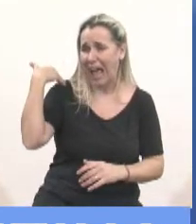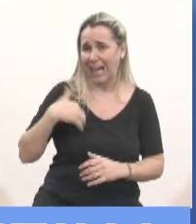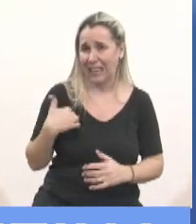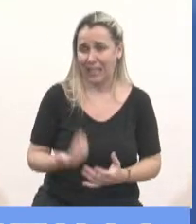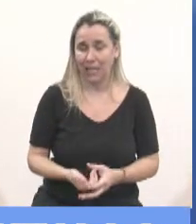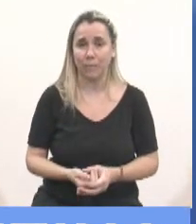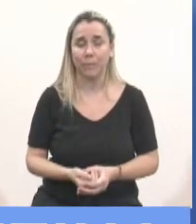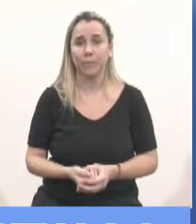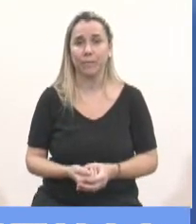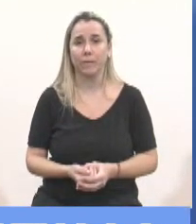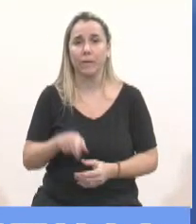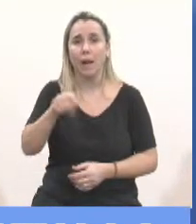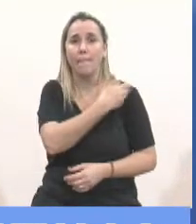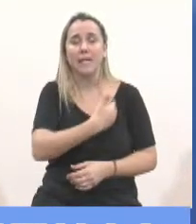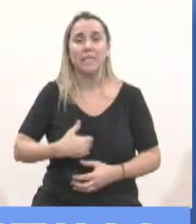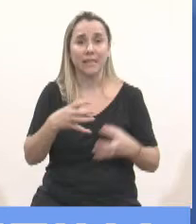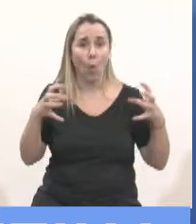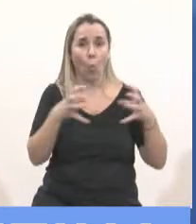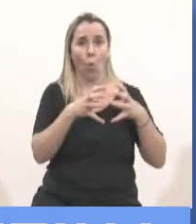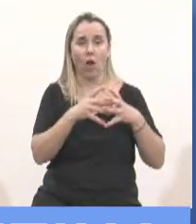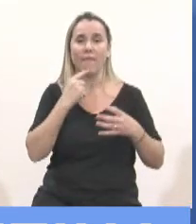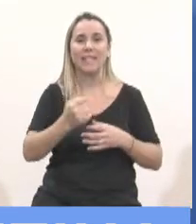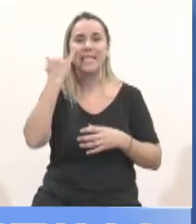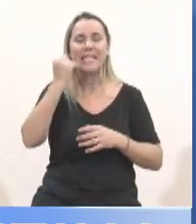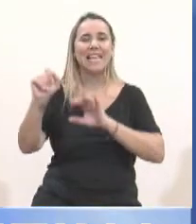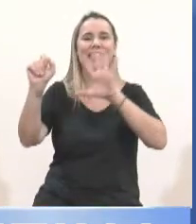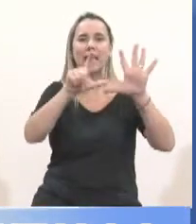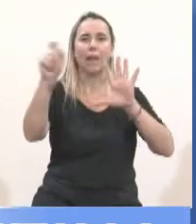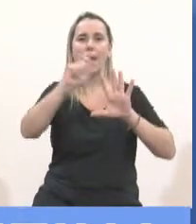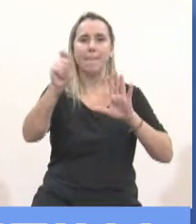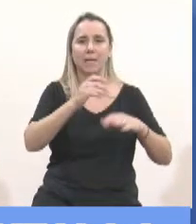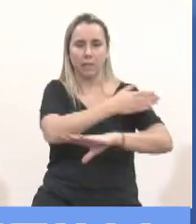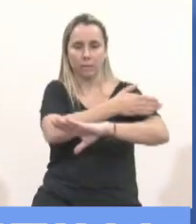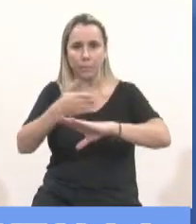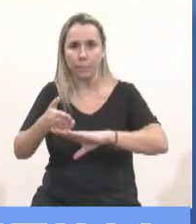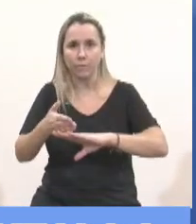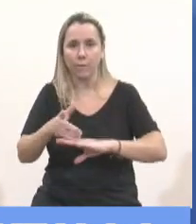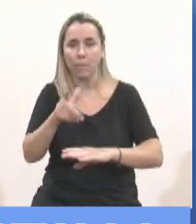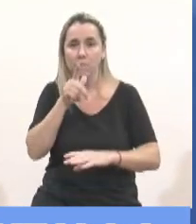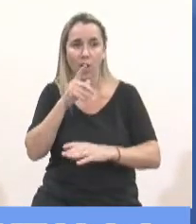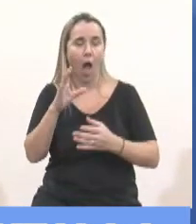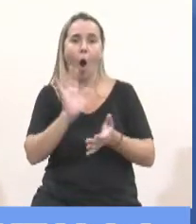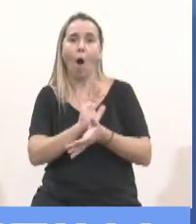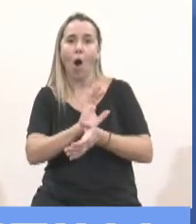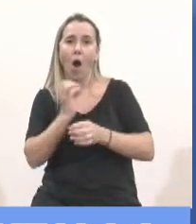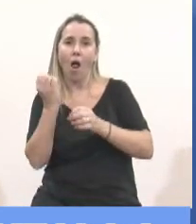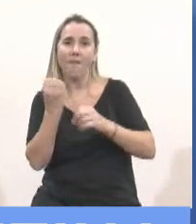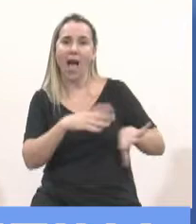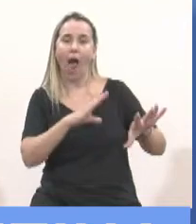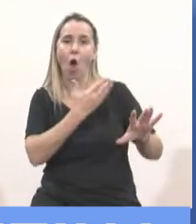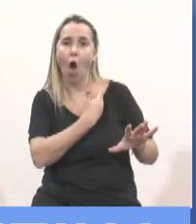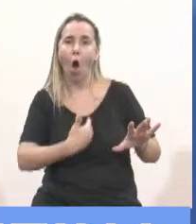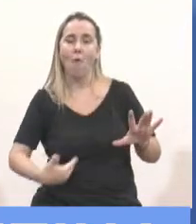aún el presidente del bloque dice, pasaron 7 meses y como si fuese que dejaron un gobierno para